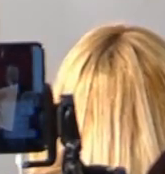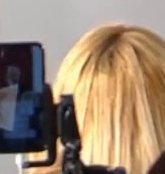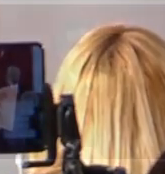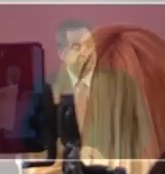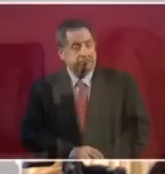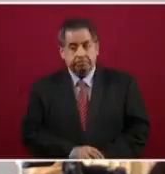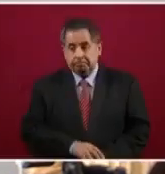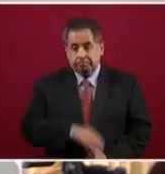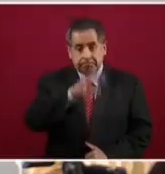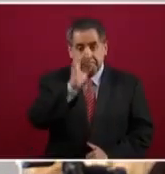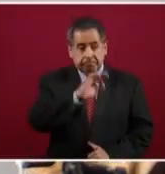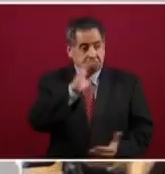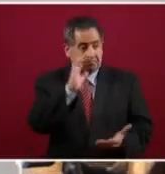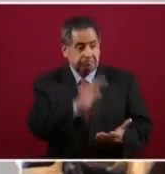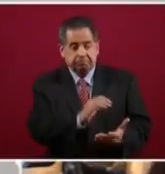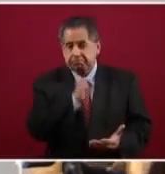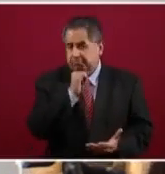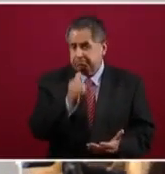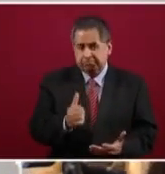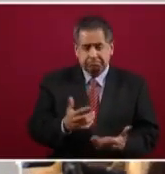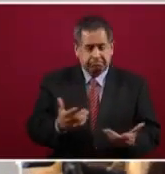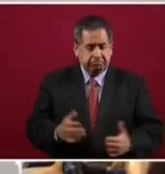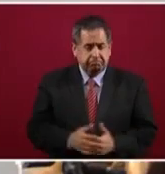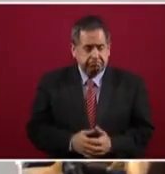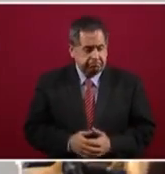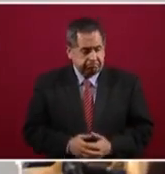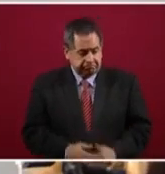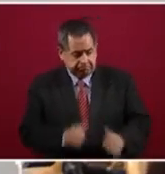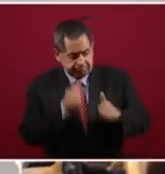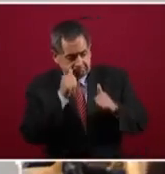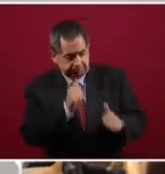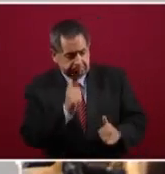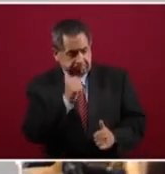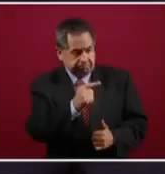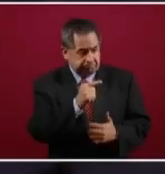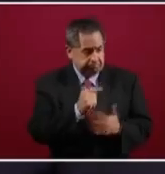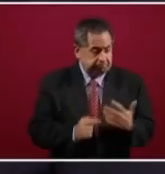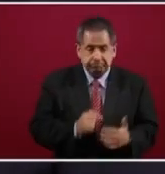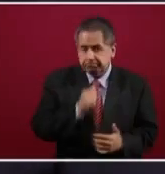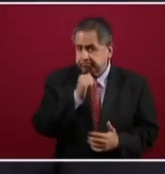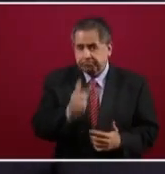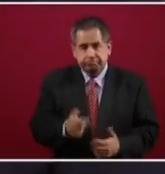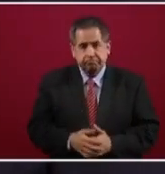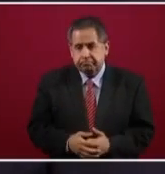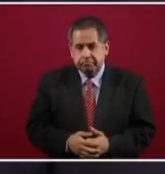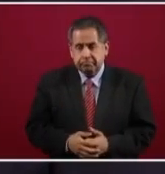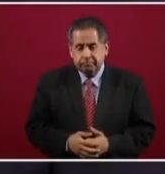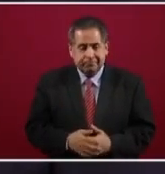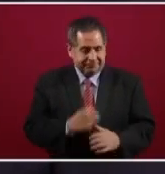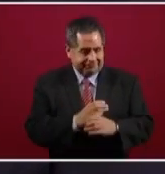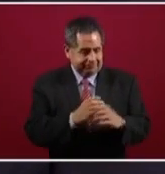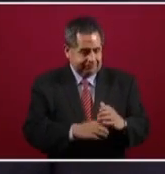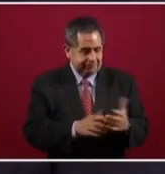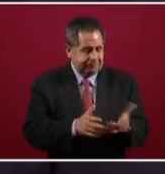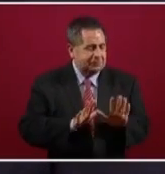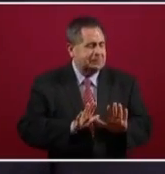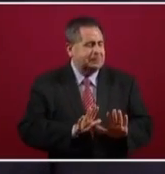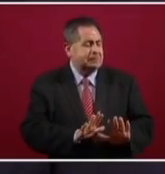no están pendientes de que esa mercancía no se eche a